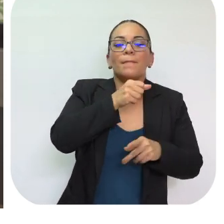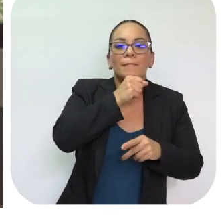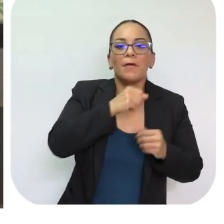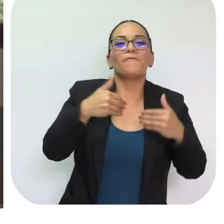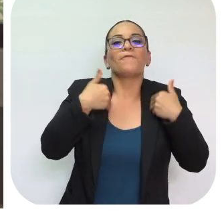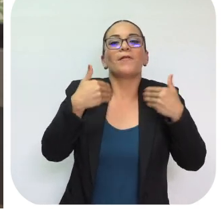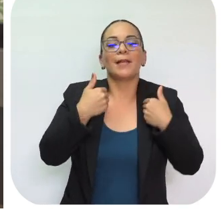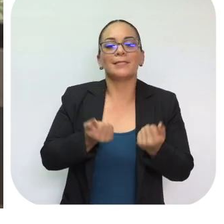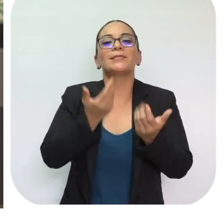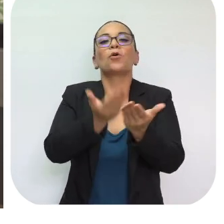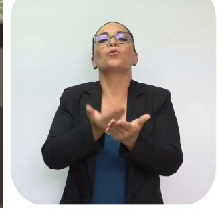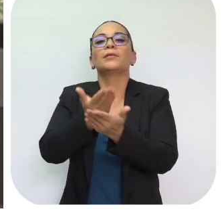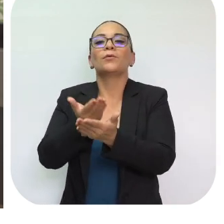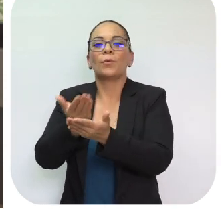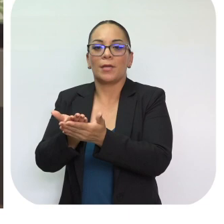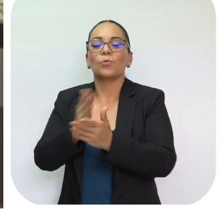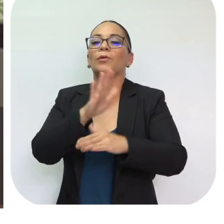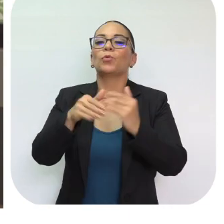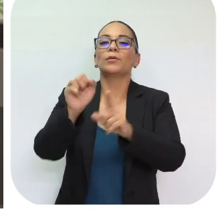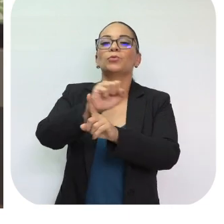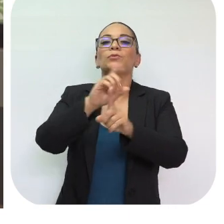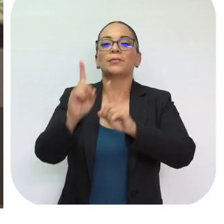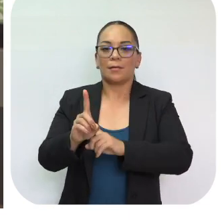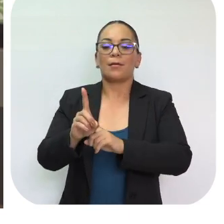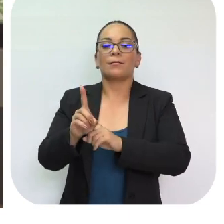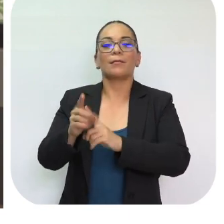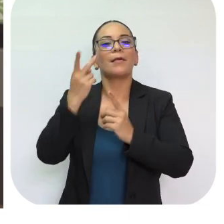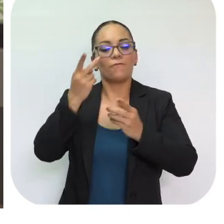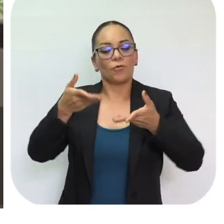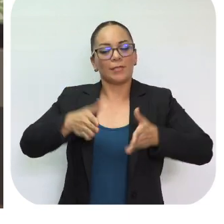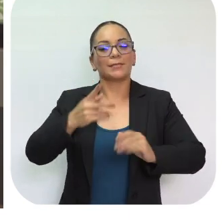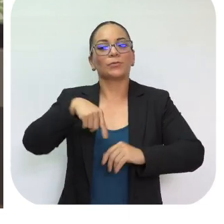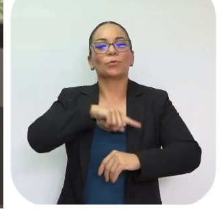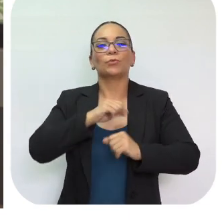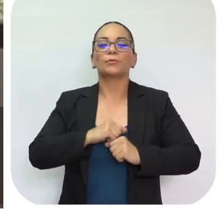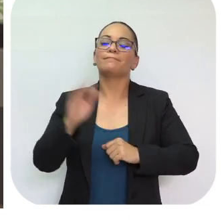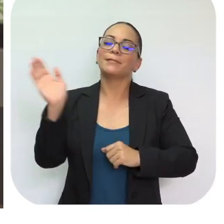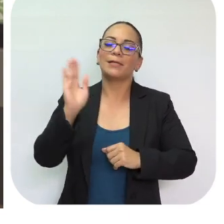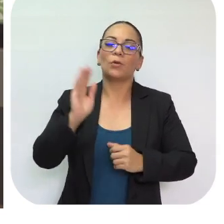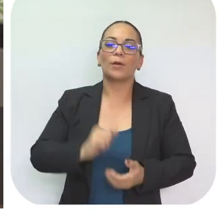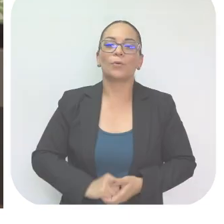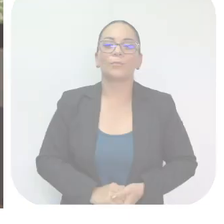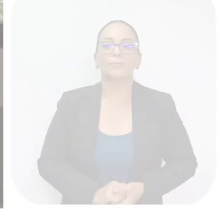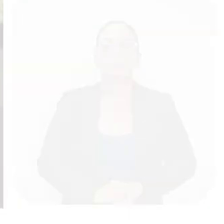habiendo contribuido a la sociedad que nos dio a nacer. Hasta luego.